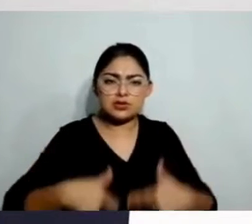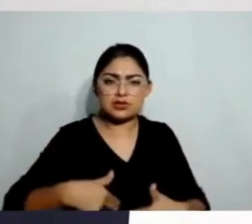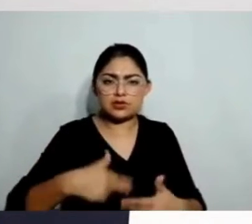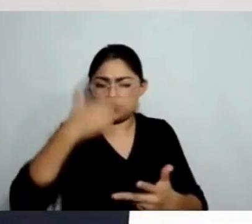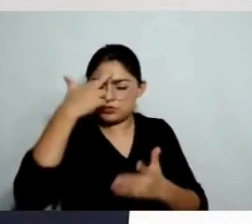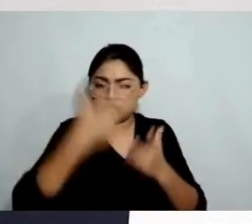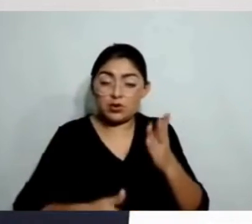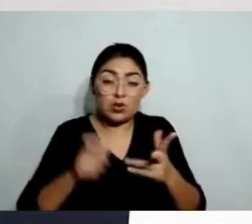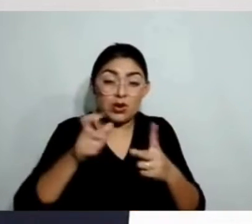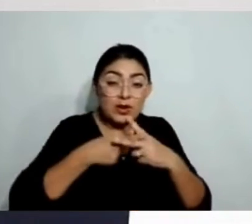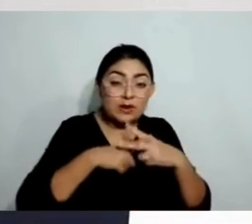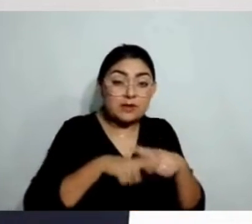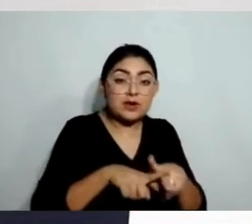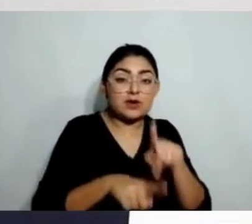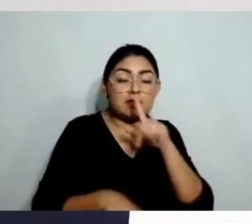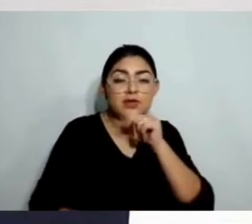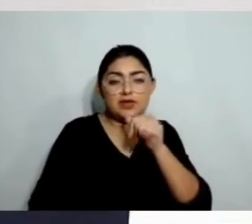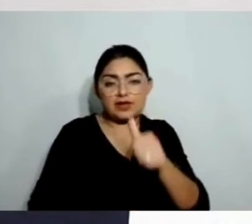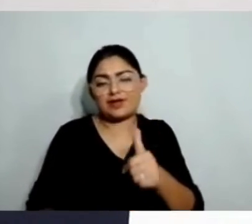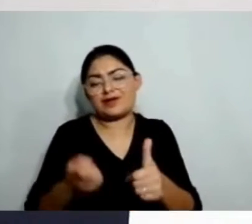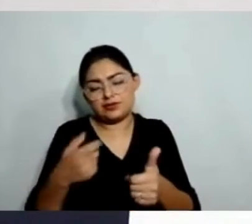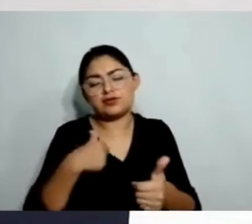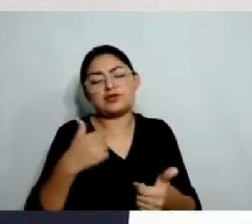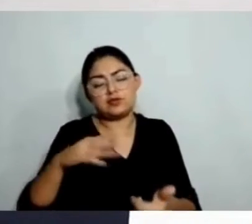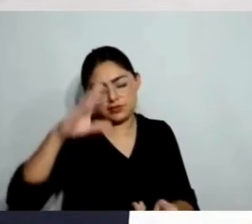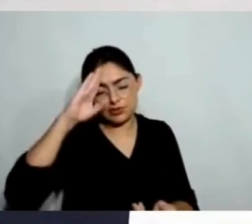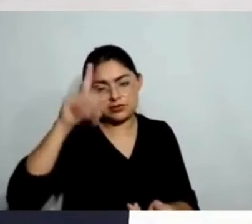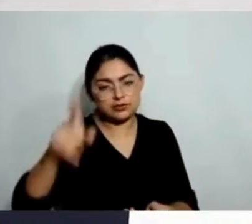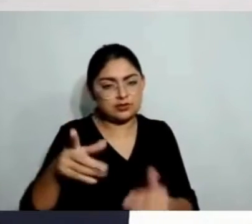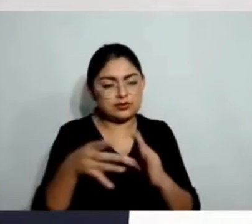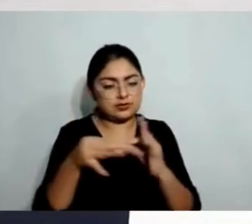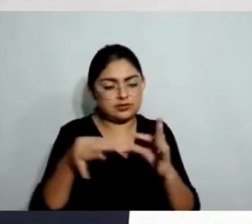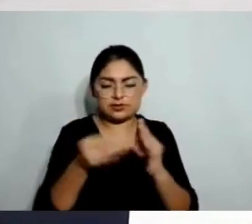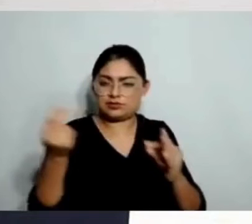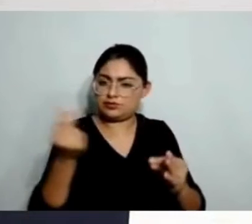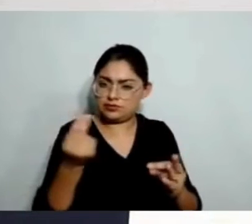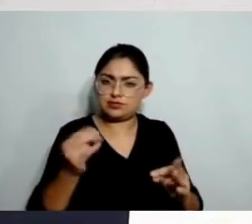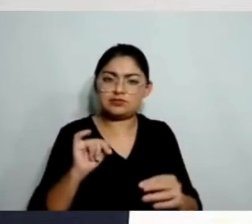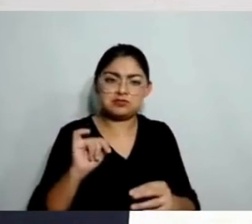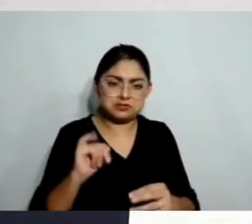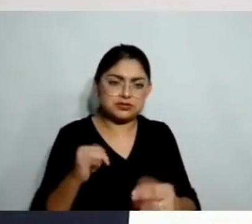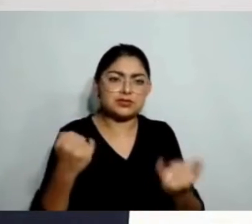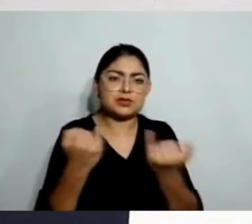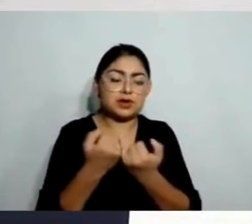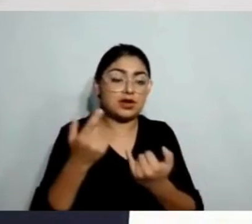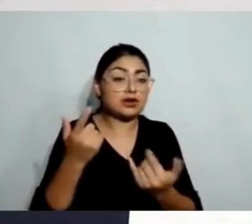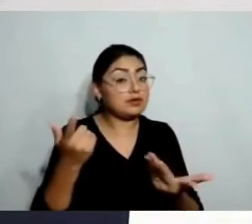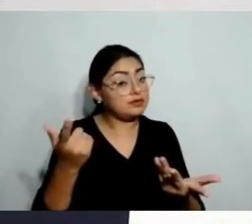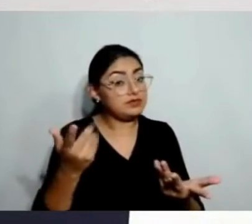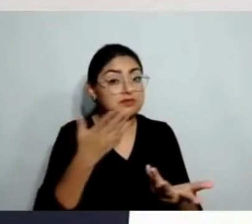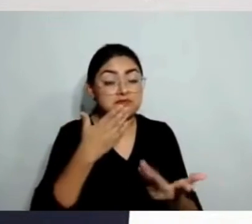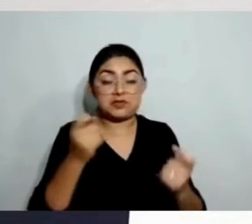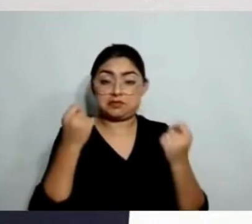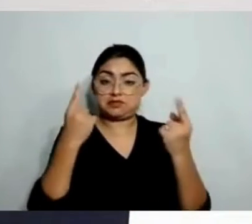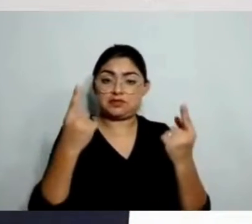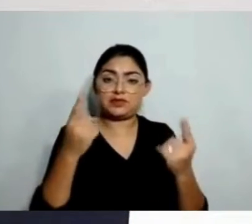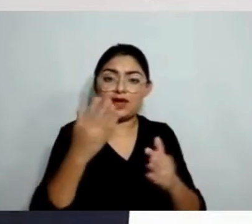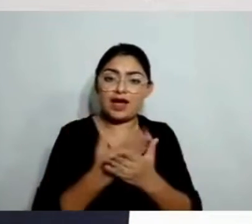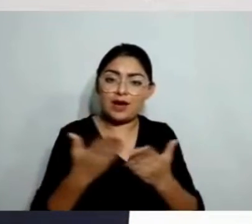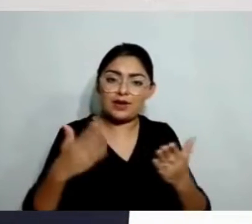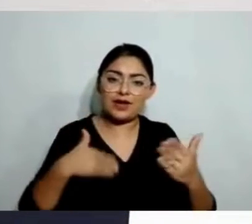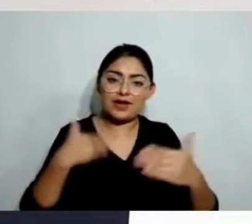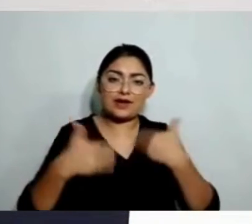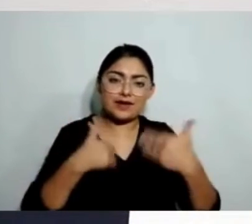entonces me parece que que es fundamental y celebro mucho que entre los nuevos protocolos se haya incluido este y y celebro mucho también la